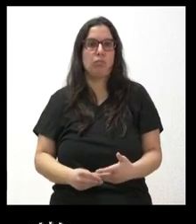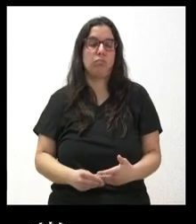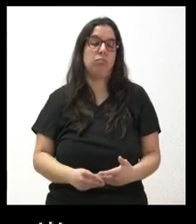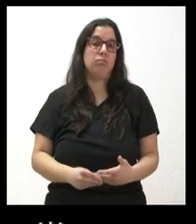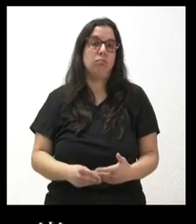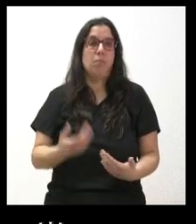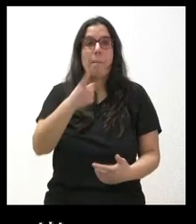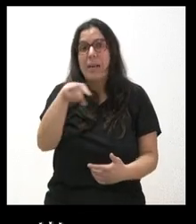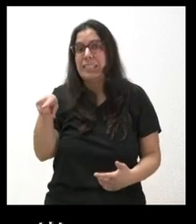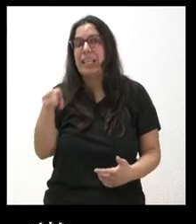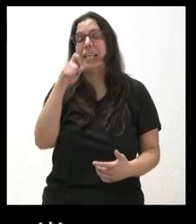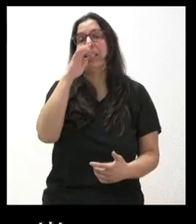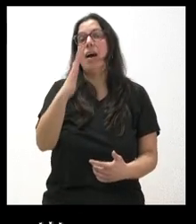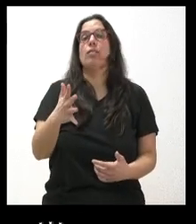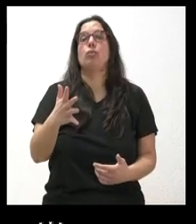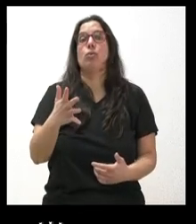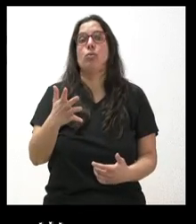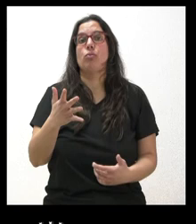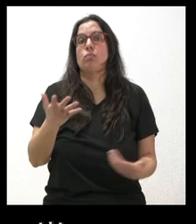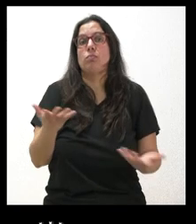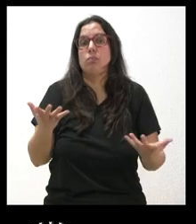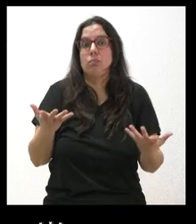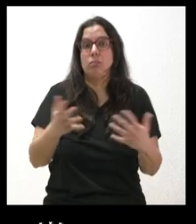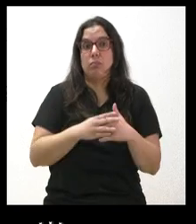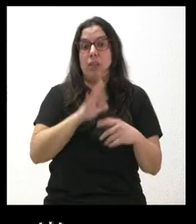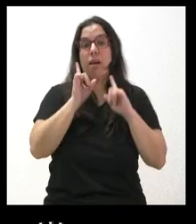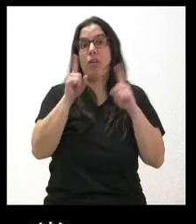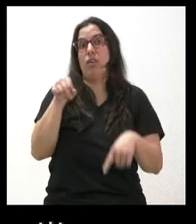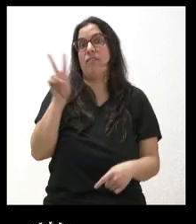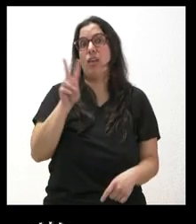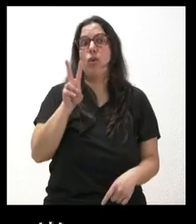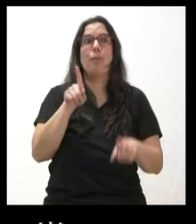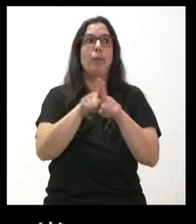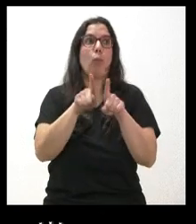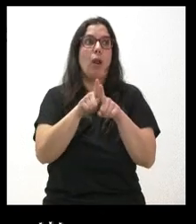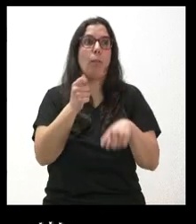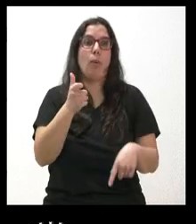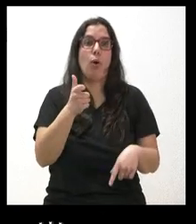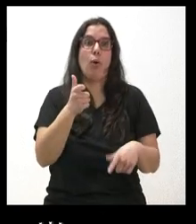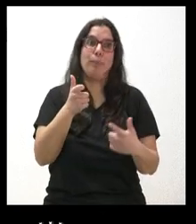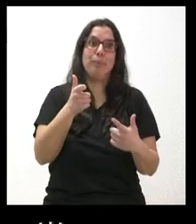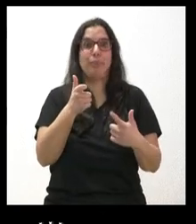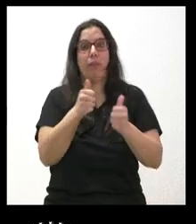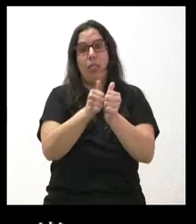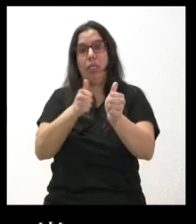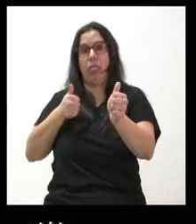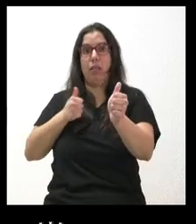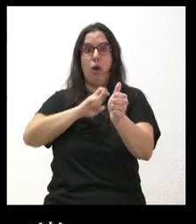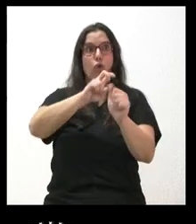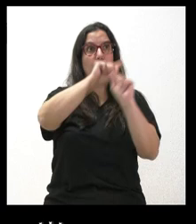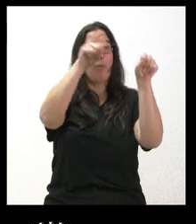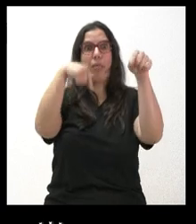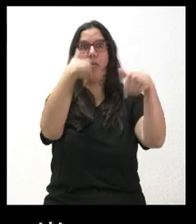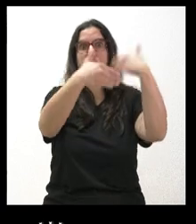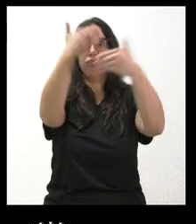van a ser meses años eh En este caso Valladolid estaría un poco en desventaja con otras provincias de otras